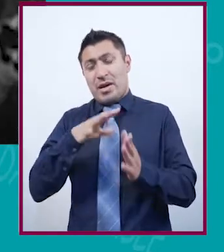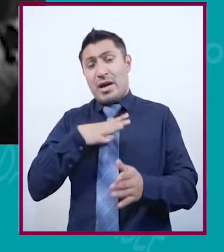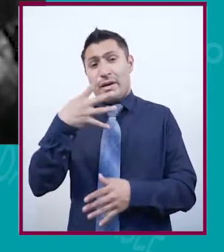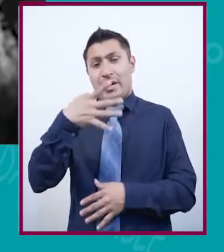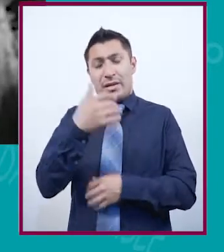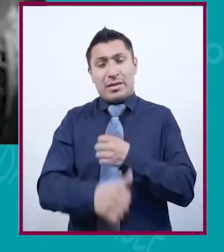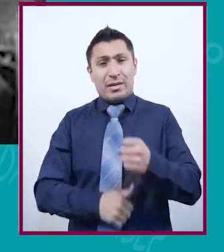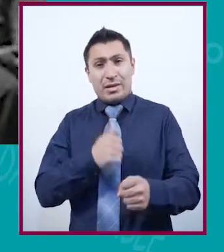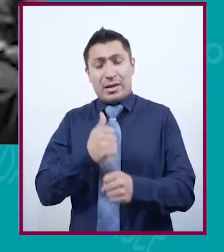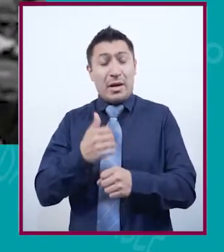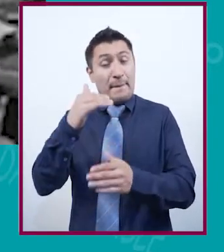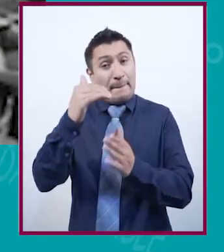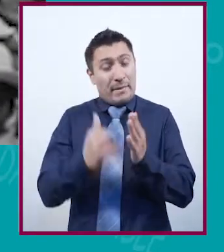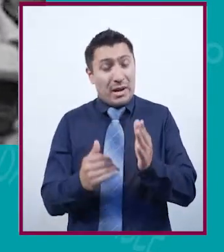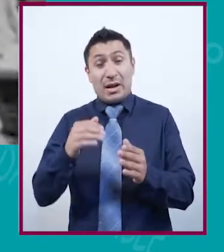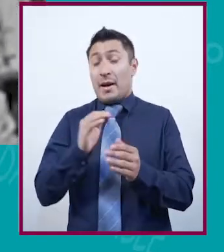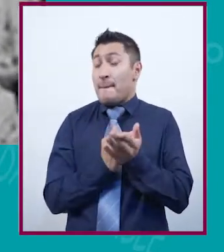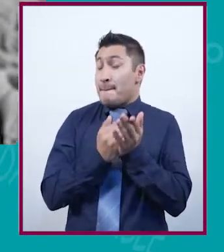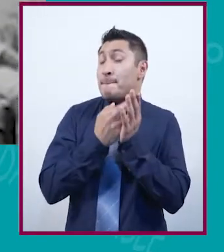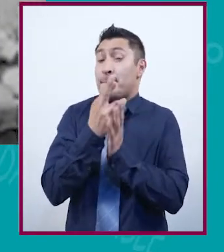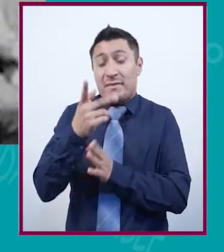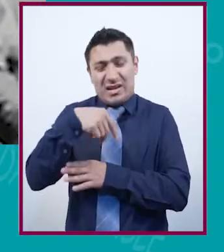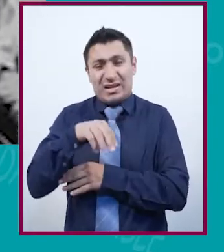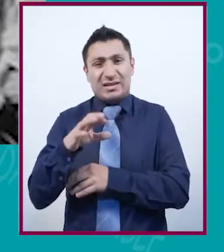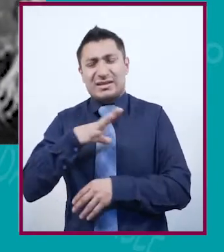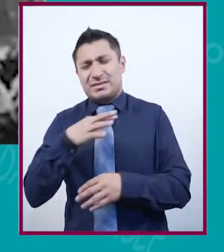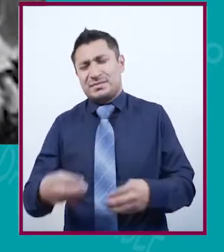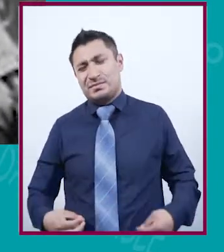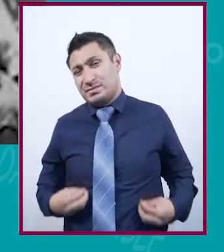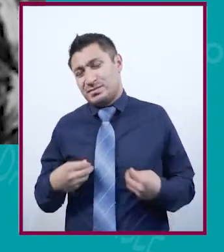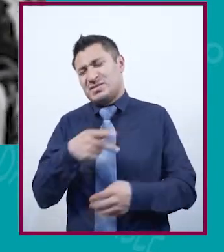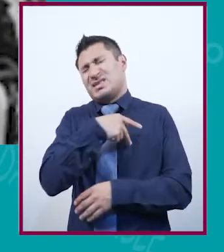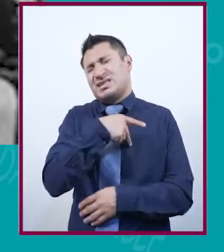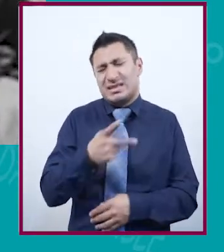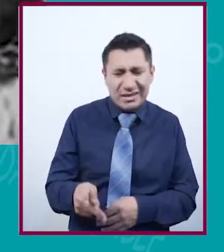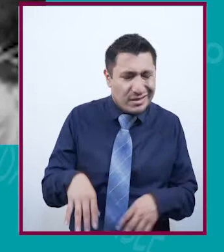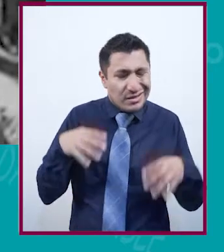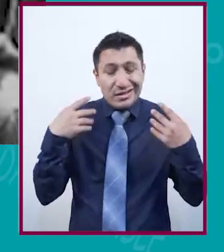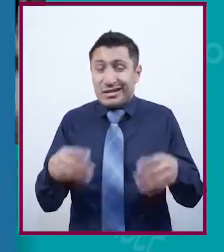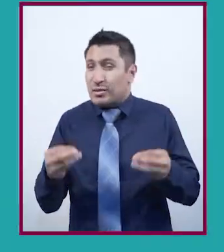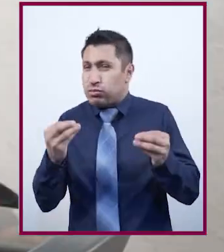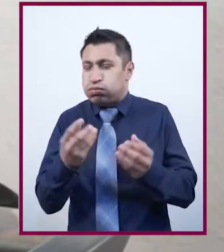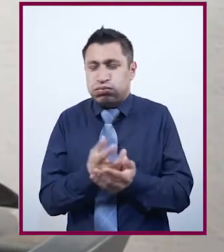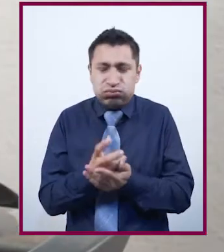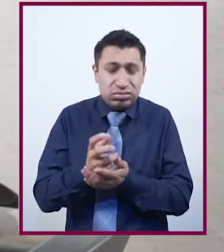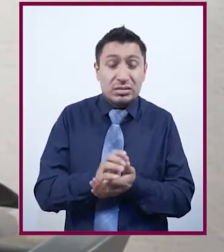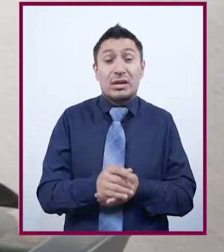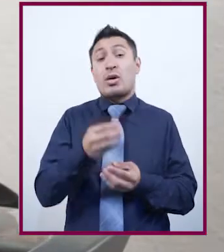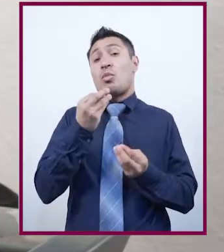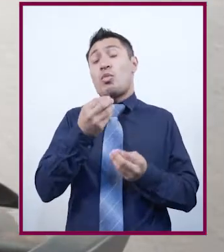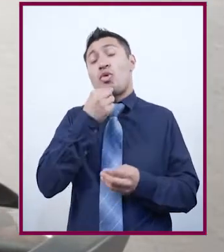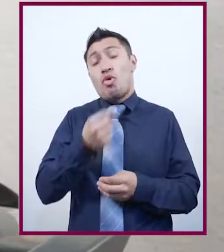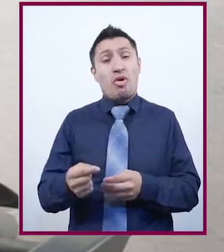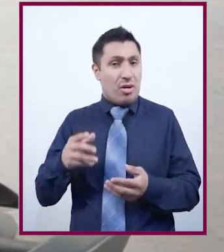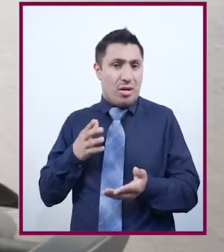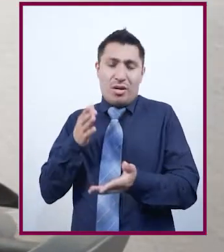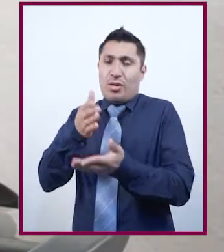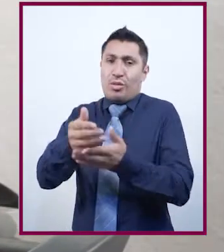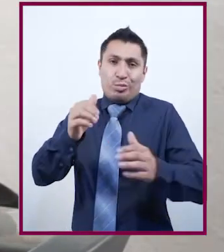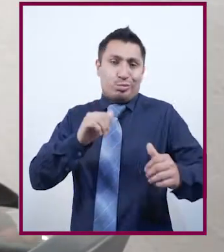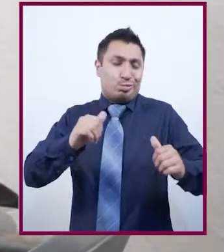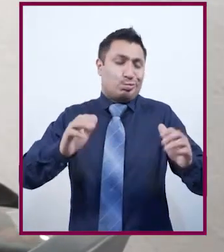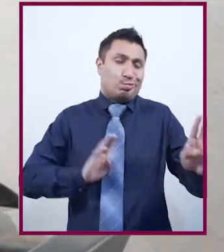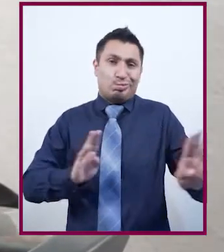tenían menos de 14 años, y la mayoría de ellos vivían en situación de pobreza. Muchos niños se fueron con las